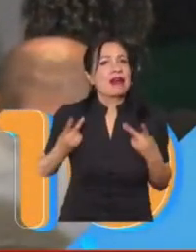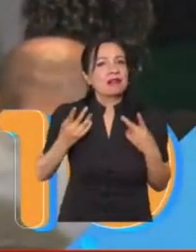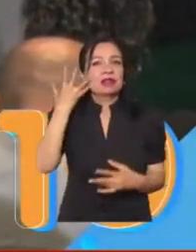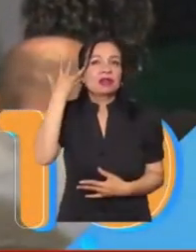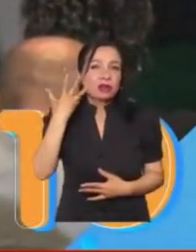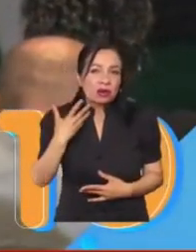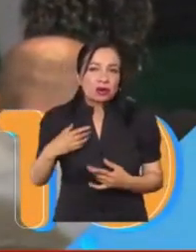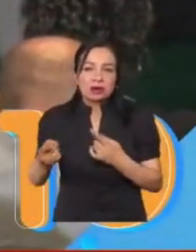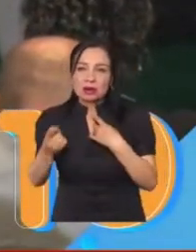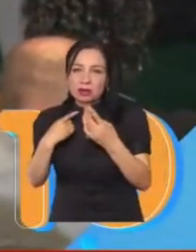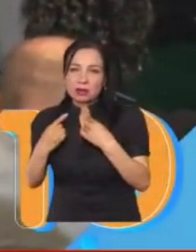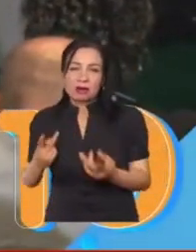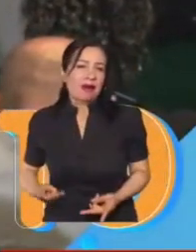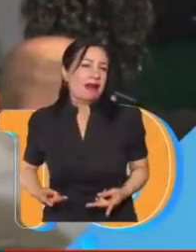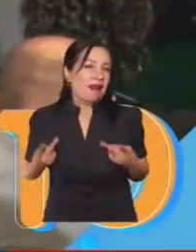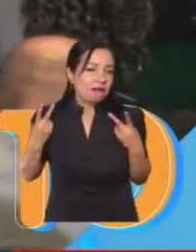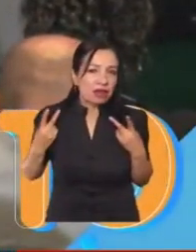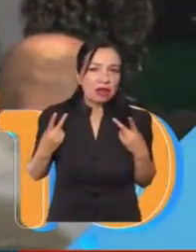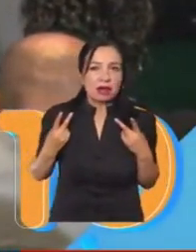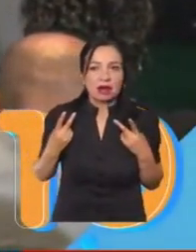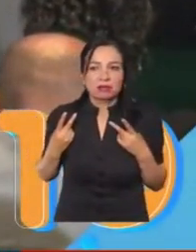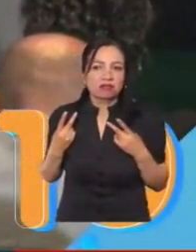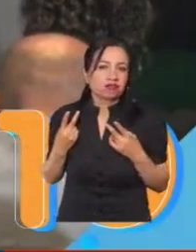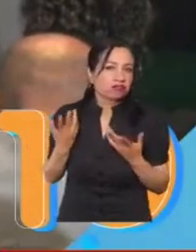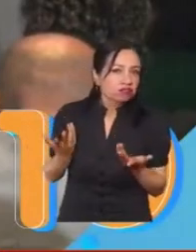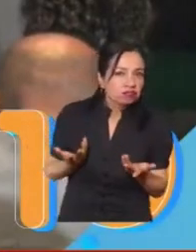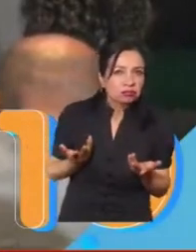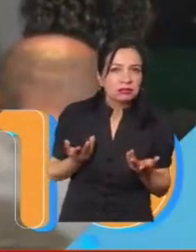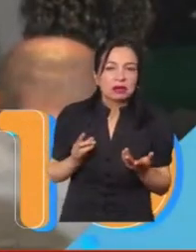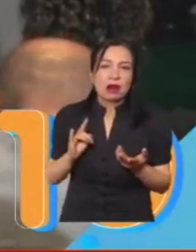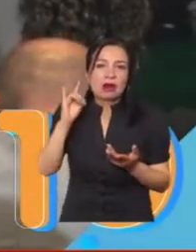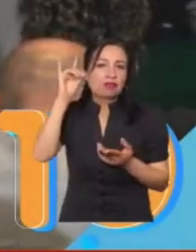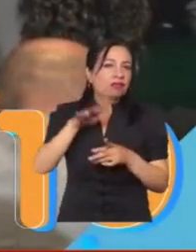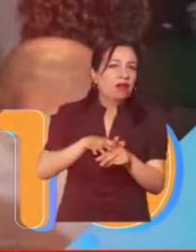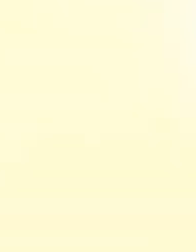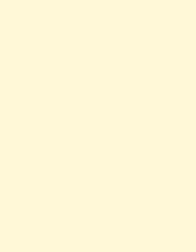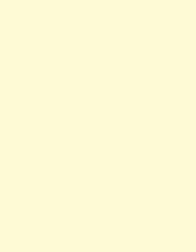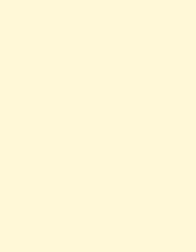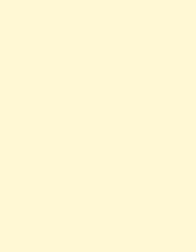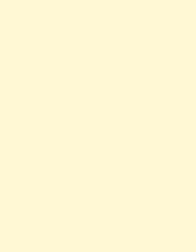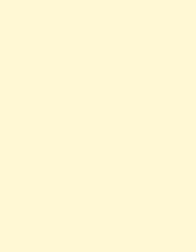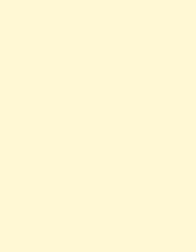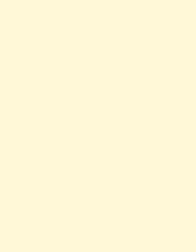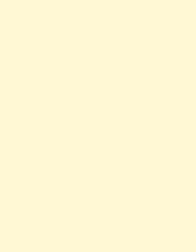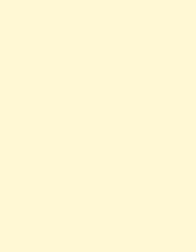en la conversación de la vida cotidiana, para que no terminen minando la convivencia escolar.